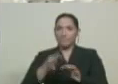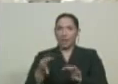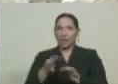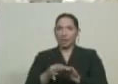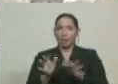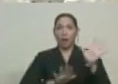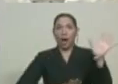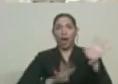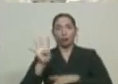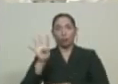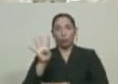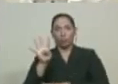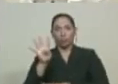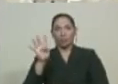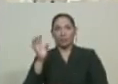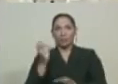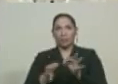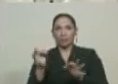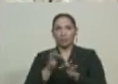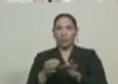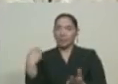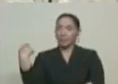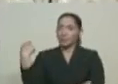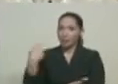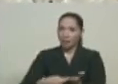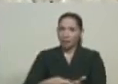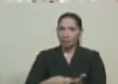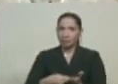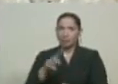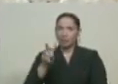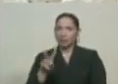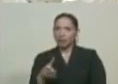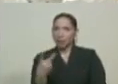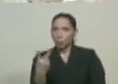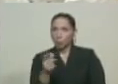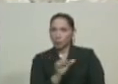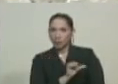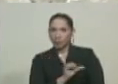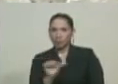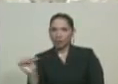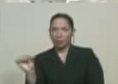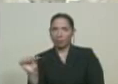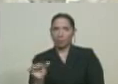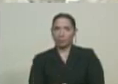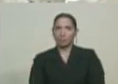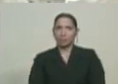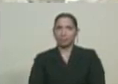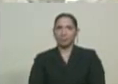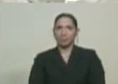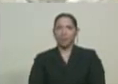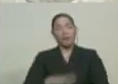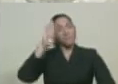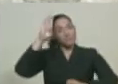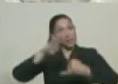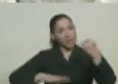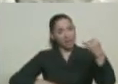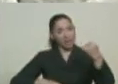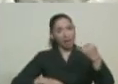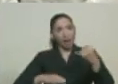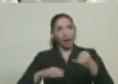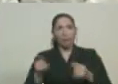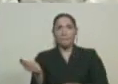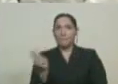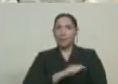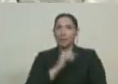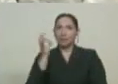14 de septiembre se pagará entonces la segunda semana de septiembre. Y a final del mes de septiembre se